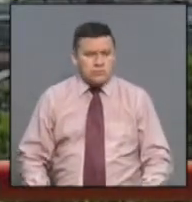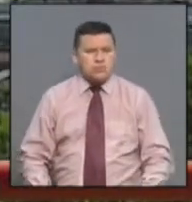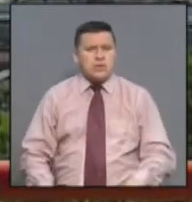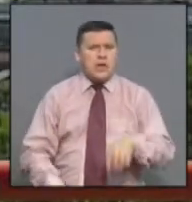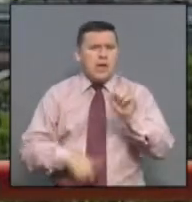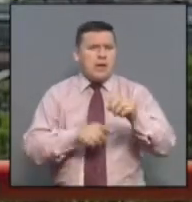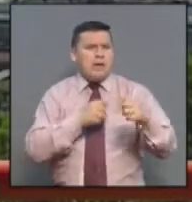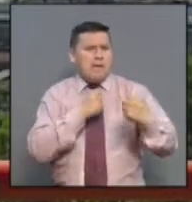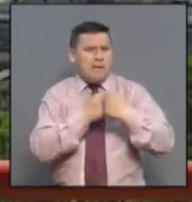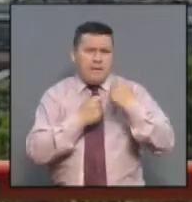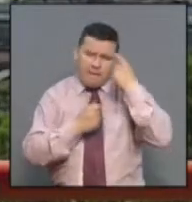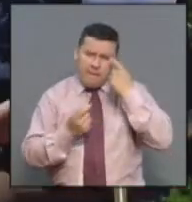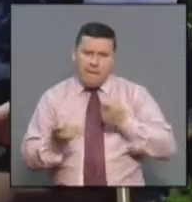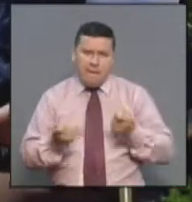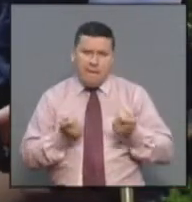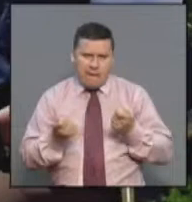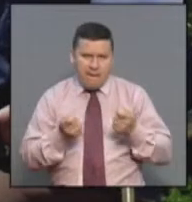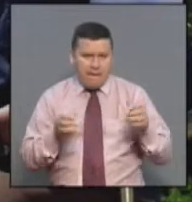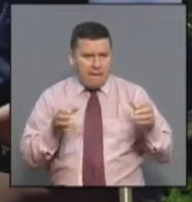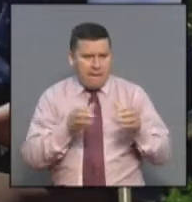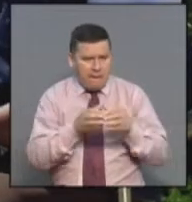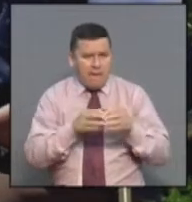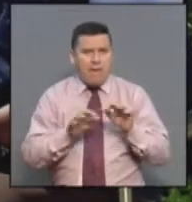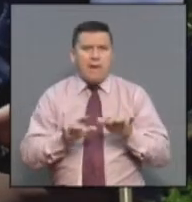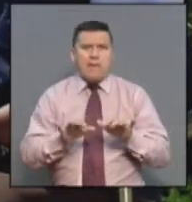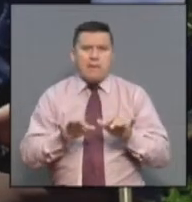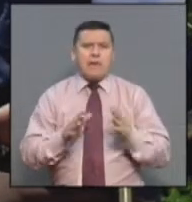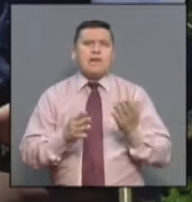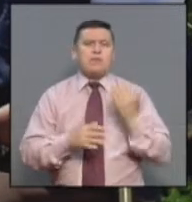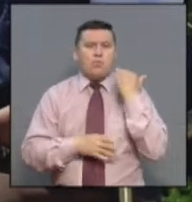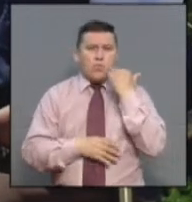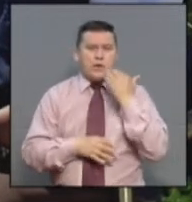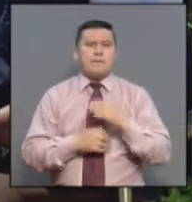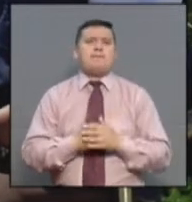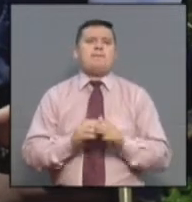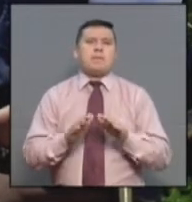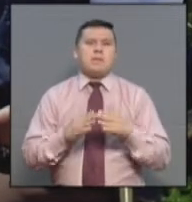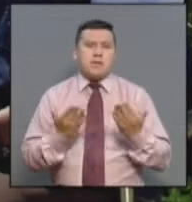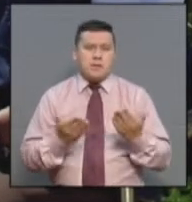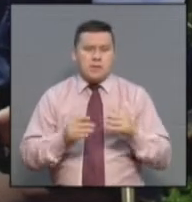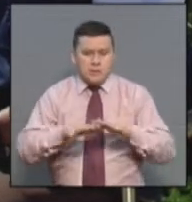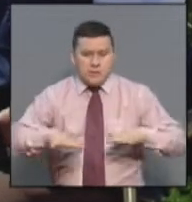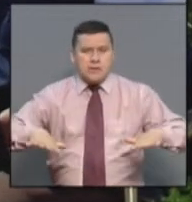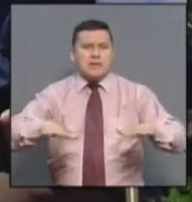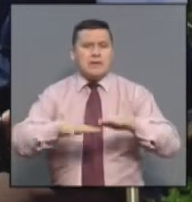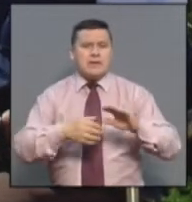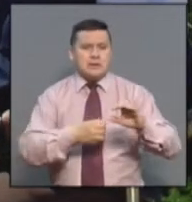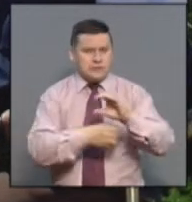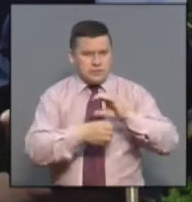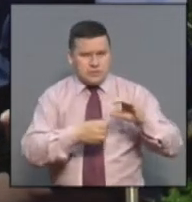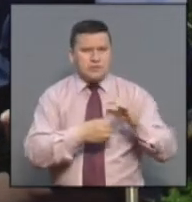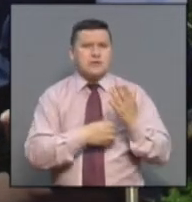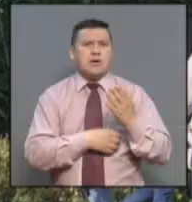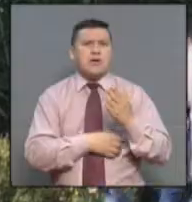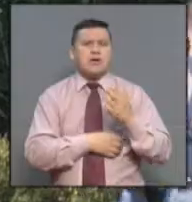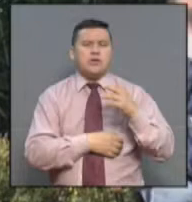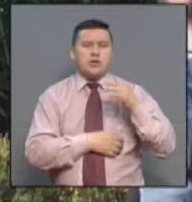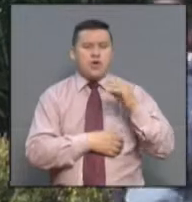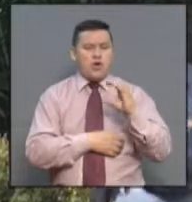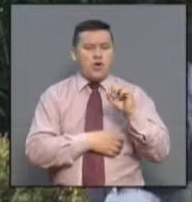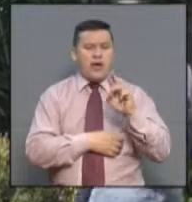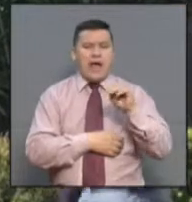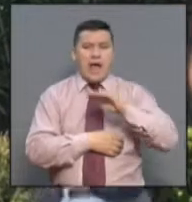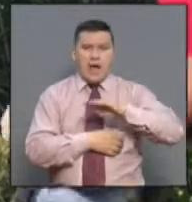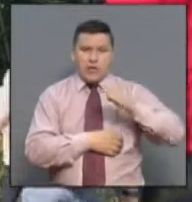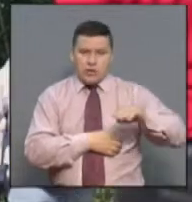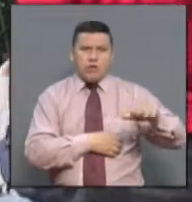algunas alianzas estratégicas, como es con la Secretaría de la Mujer, como es con el área metropolitana, con Corantioquia, donde